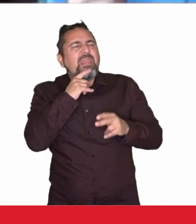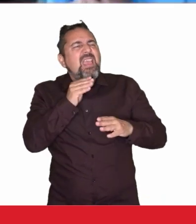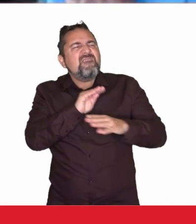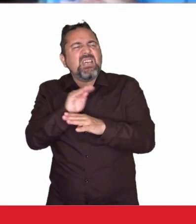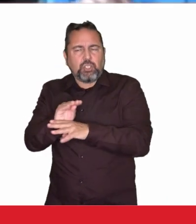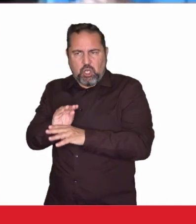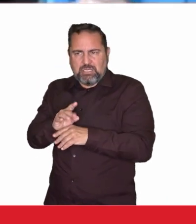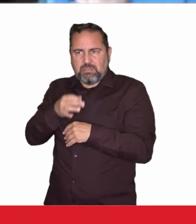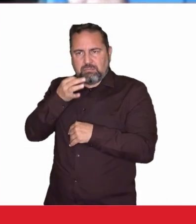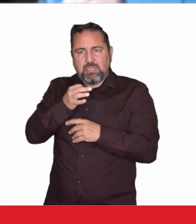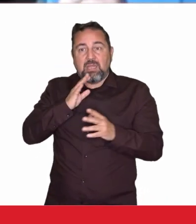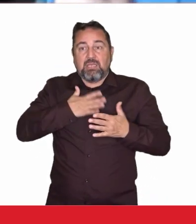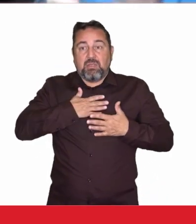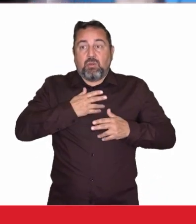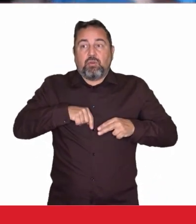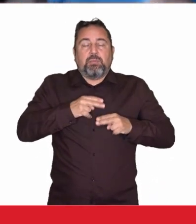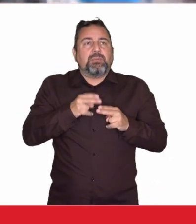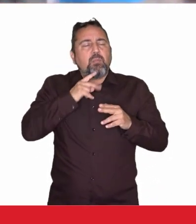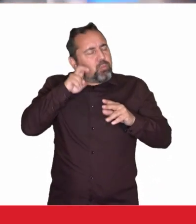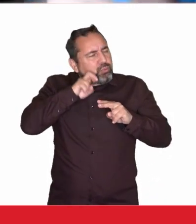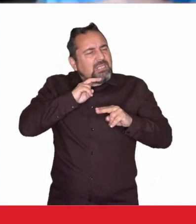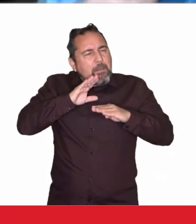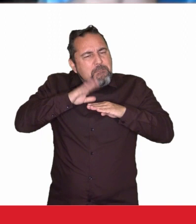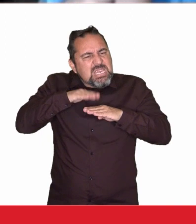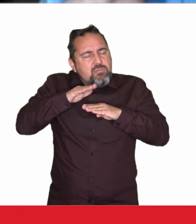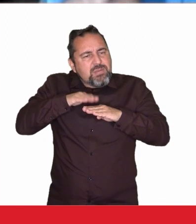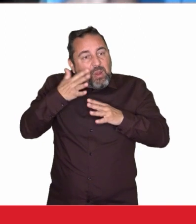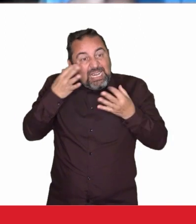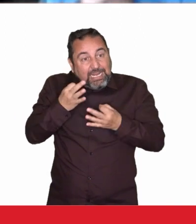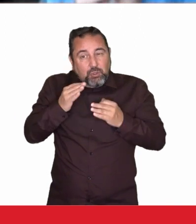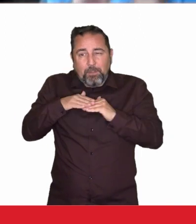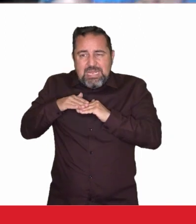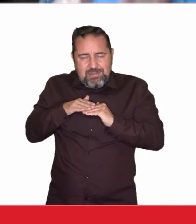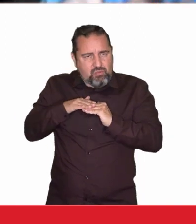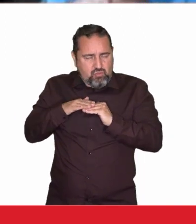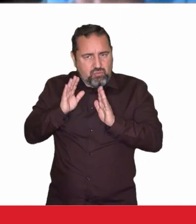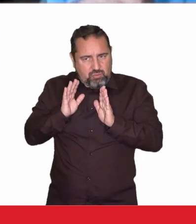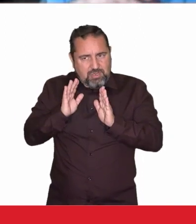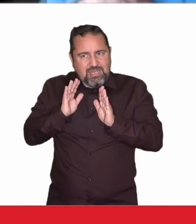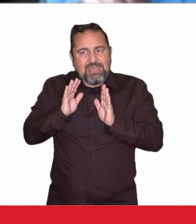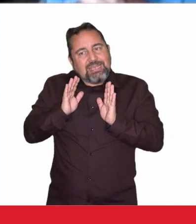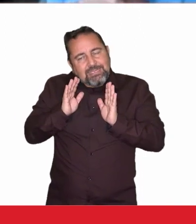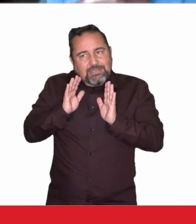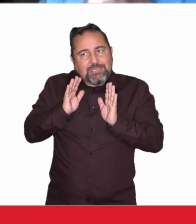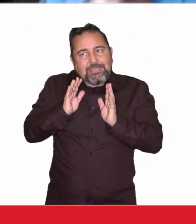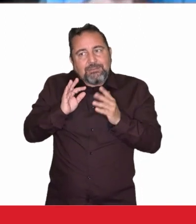En el tema de las inversiones, en esta política nuestra, ¿no?, de minimizar el riesgo,